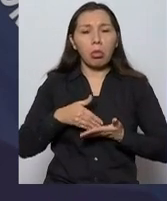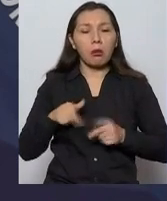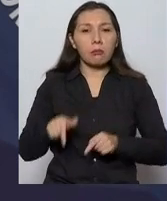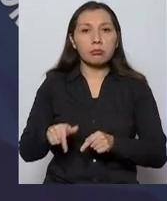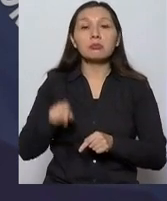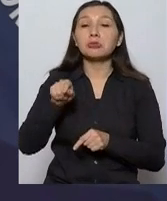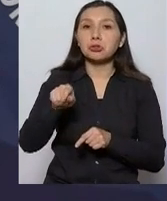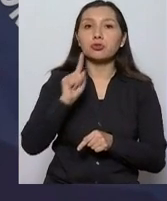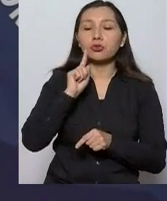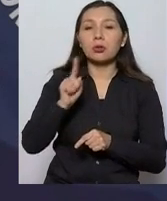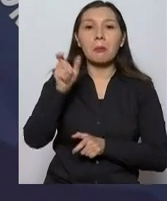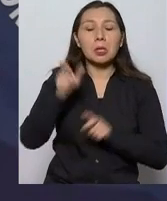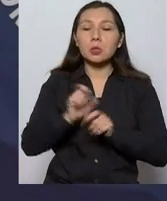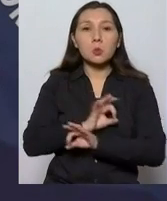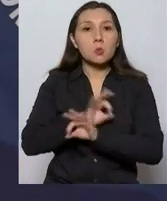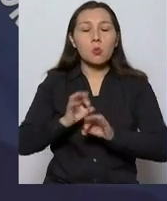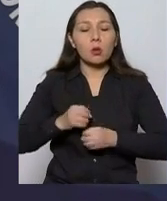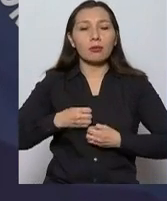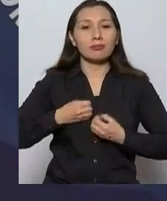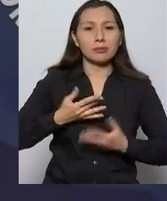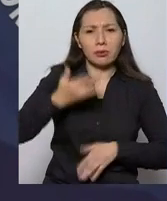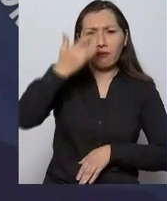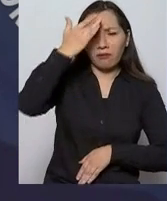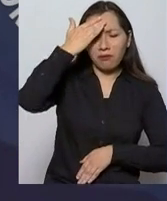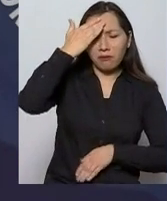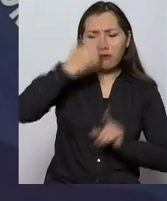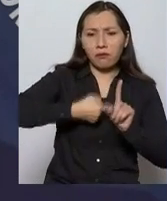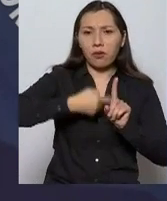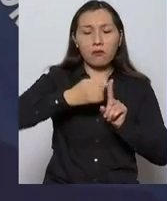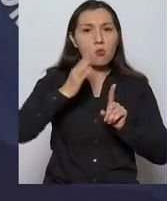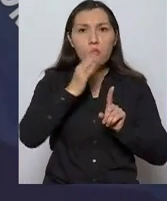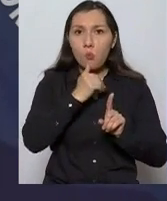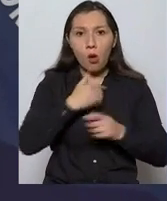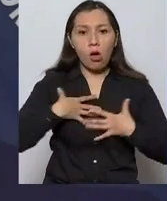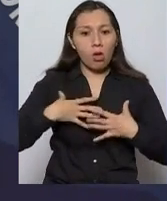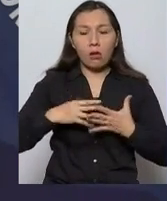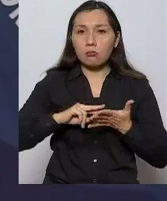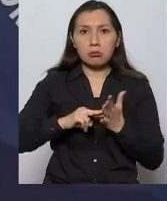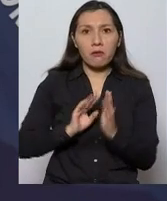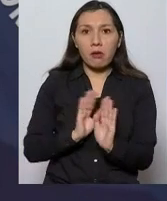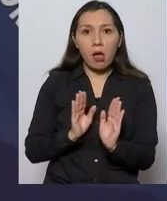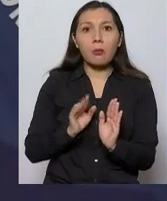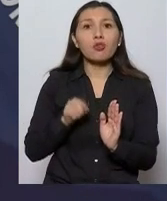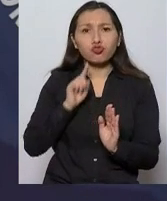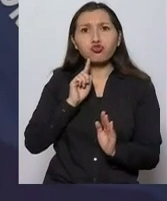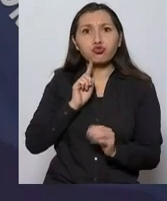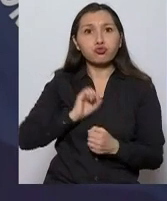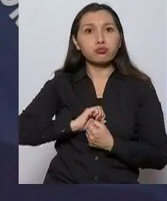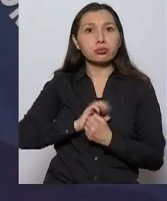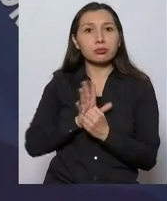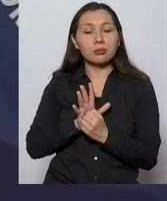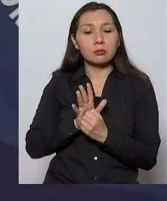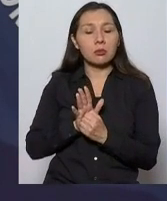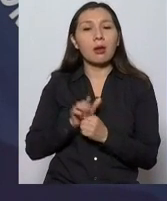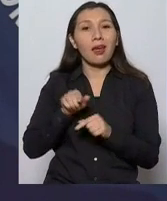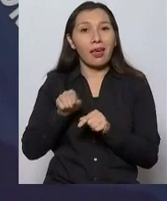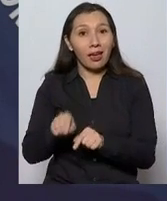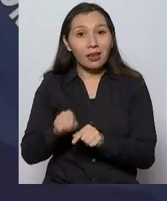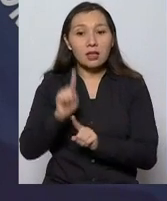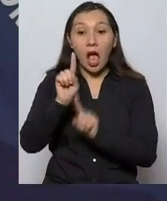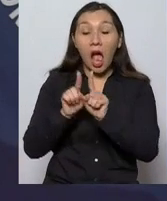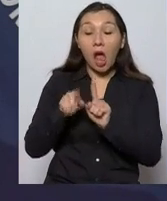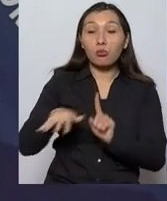de casos sin síntomas que presentan coronavirus y no producen la enfermedad. Y es por eso que en